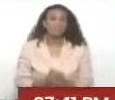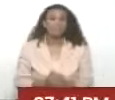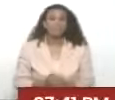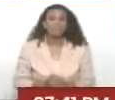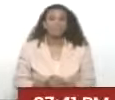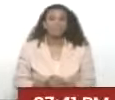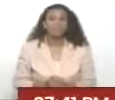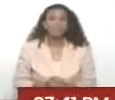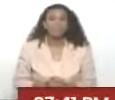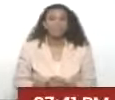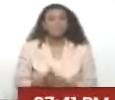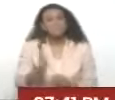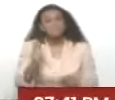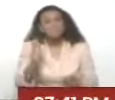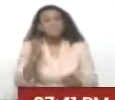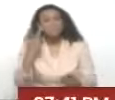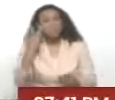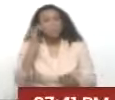Una